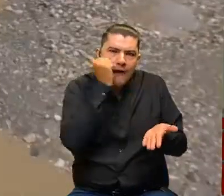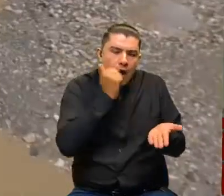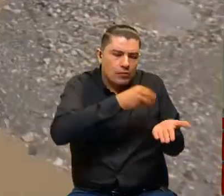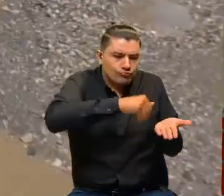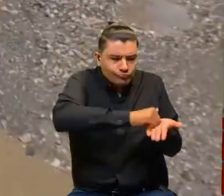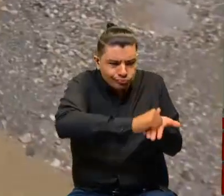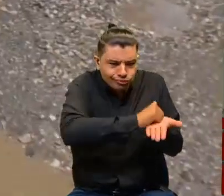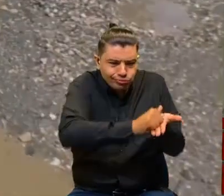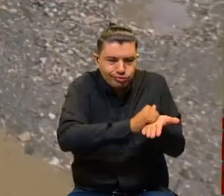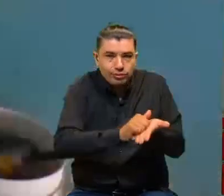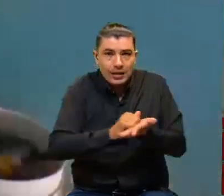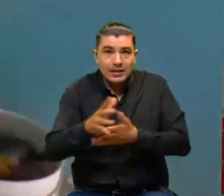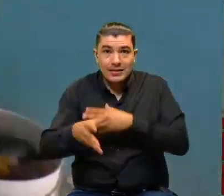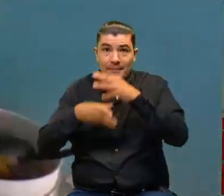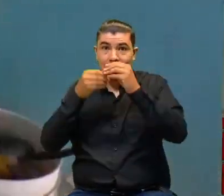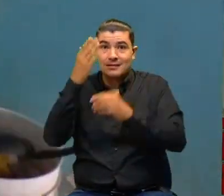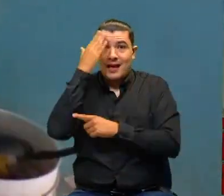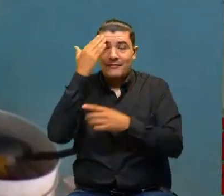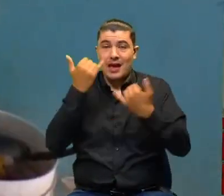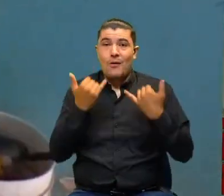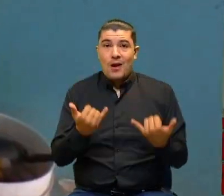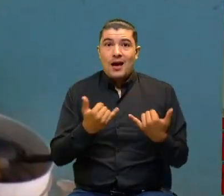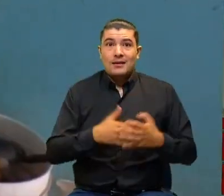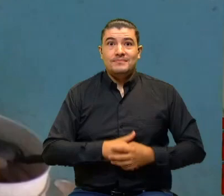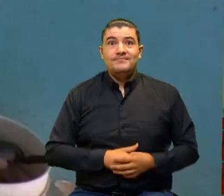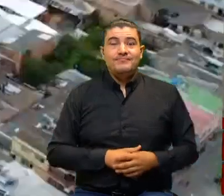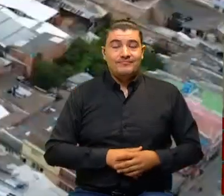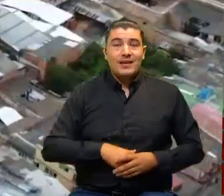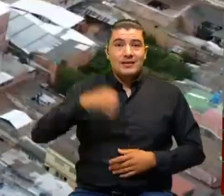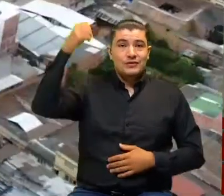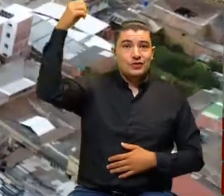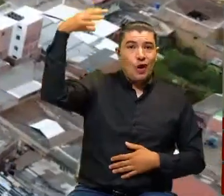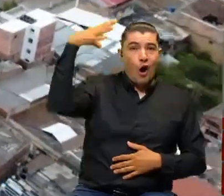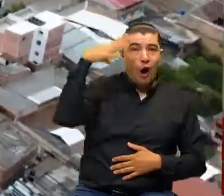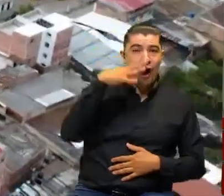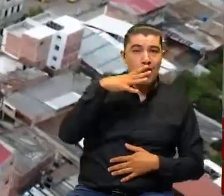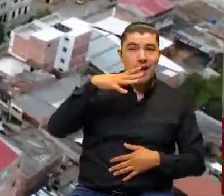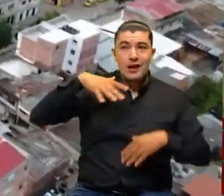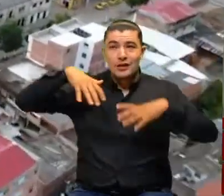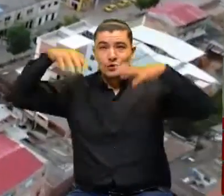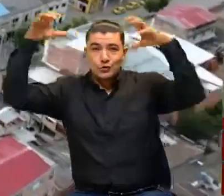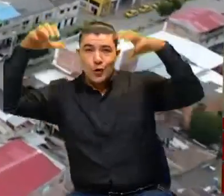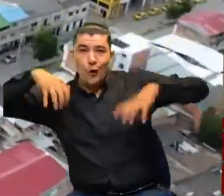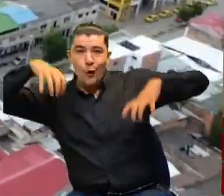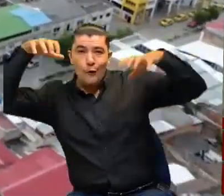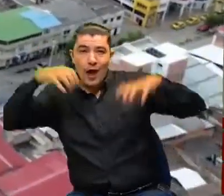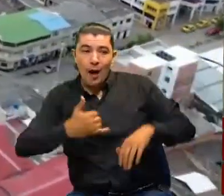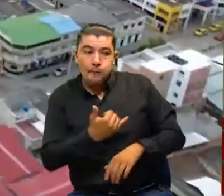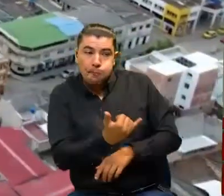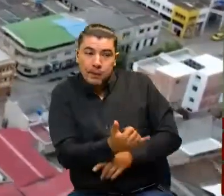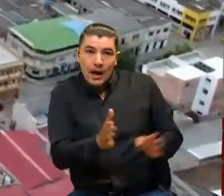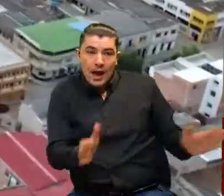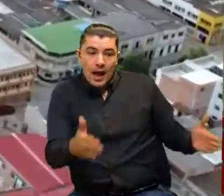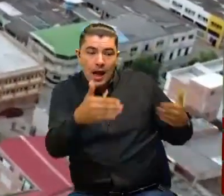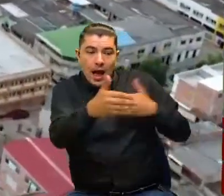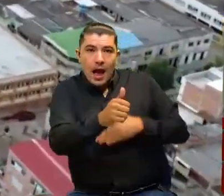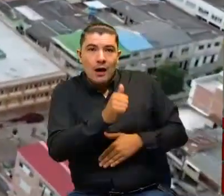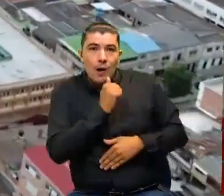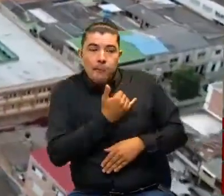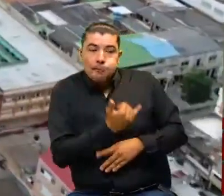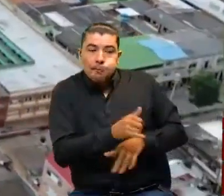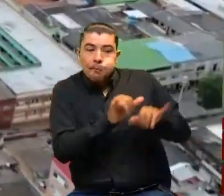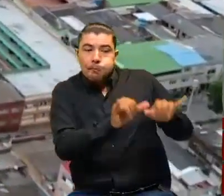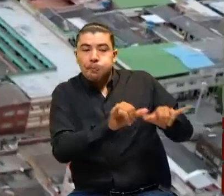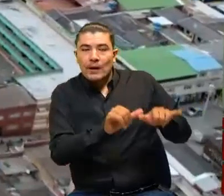hacen cambio de temperaturas en las aguas estancadas, tener en cuenta que si debemos recoger agua